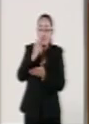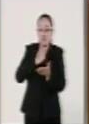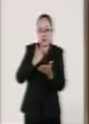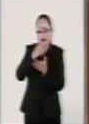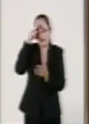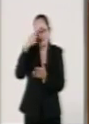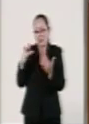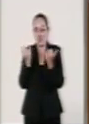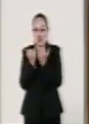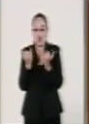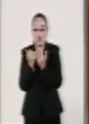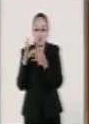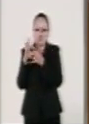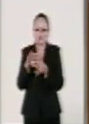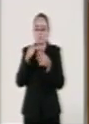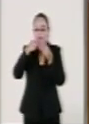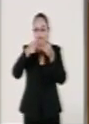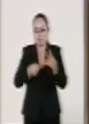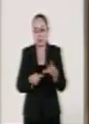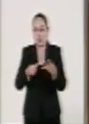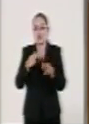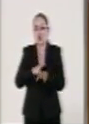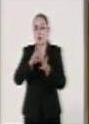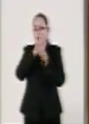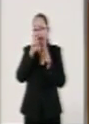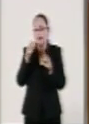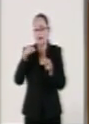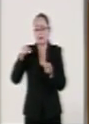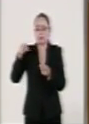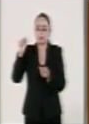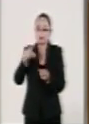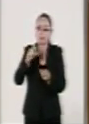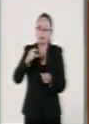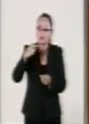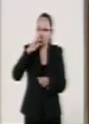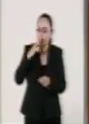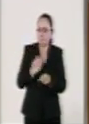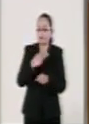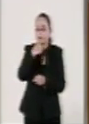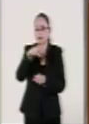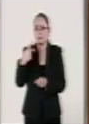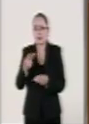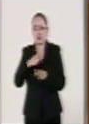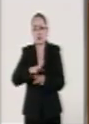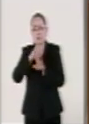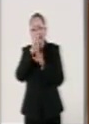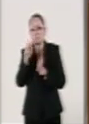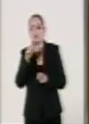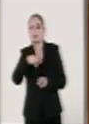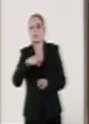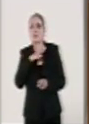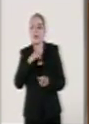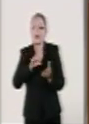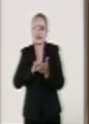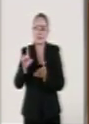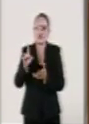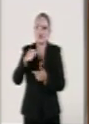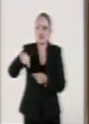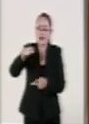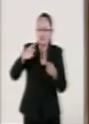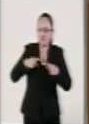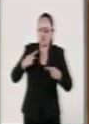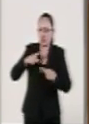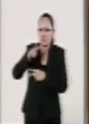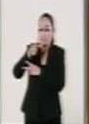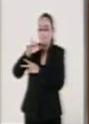de la Ciudad de México en el ámbito de sus respectivas competencias en materia de derechos de las